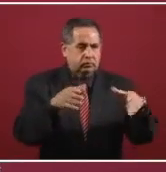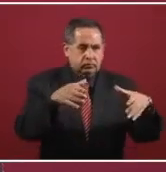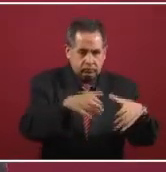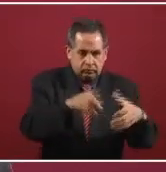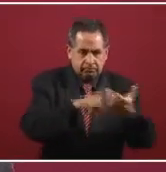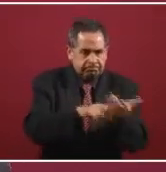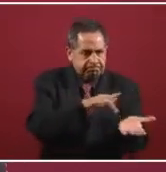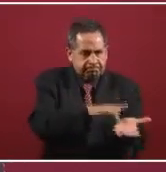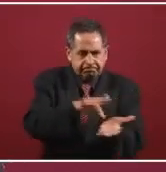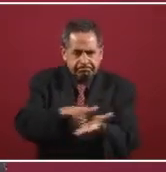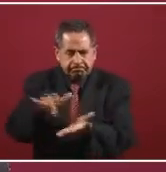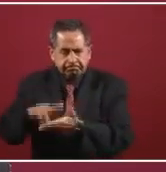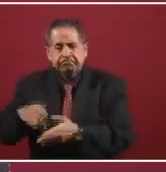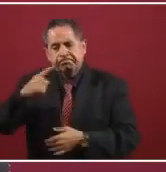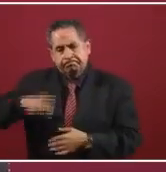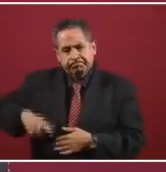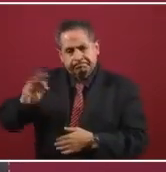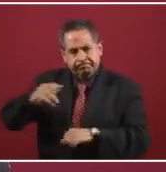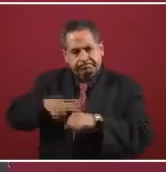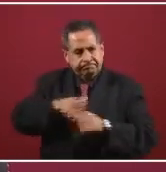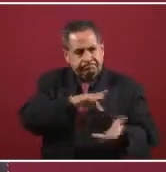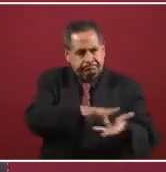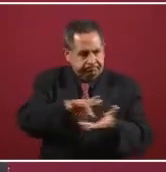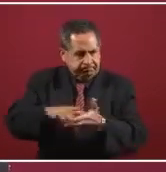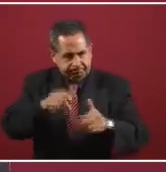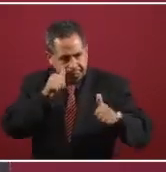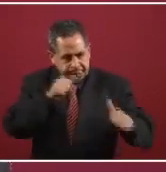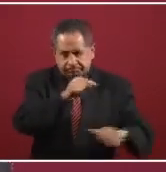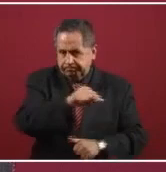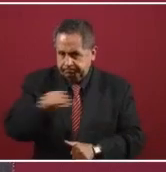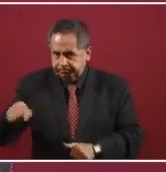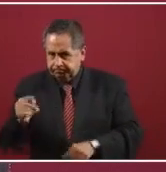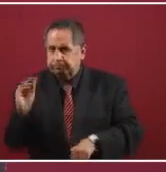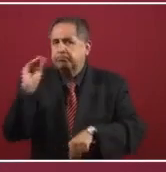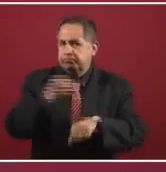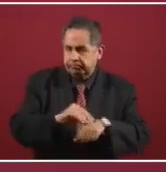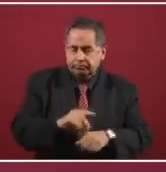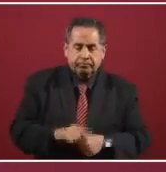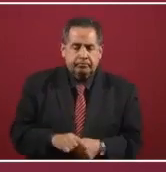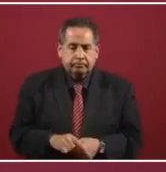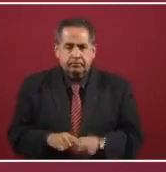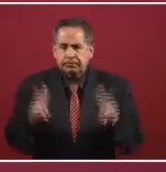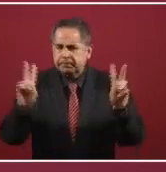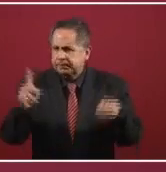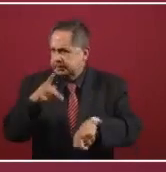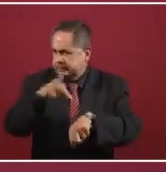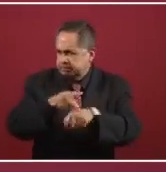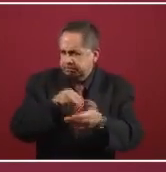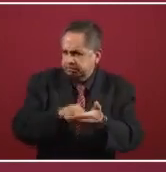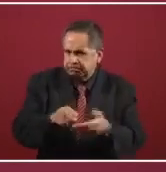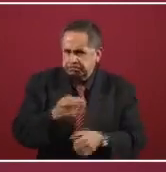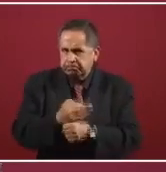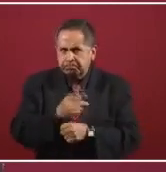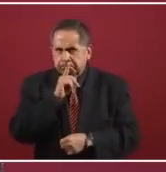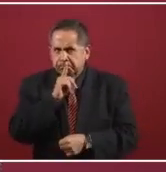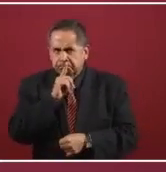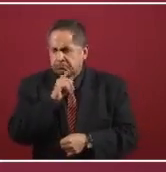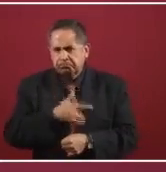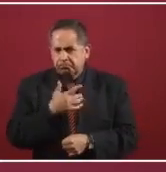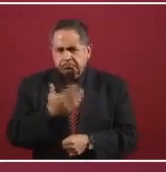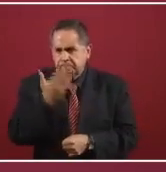tiene que apoyar, es lo que nos ha informado Horacio Duarte. Piedras Negras no lo tenemos en este momento,